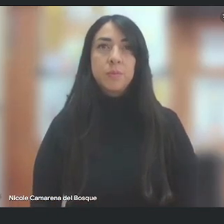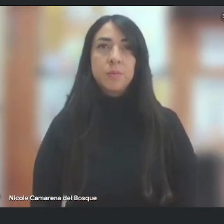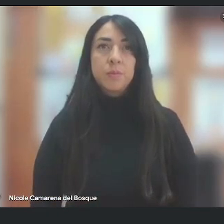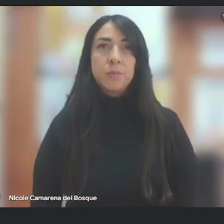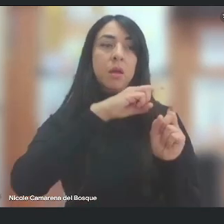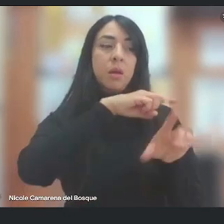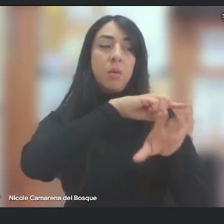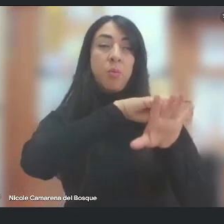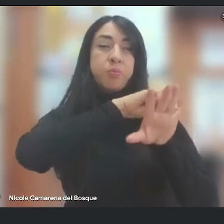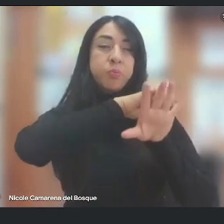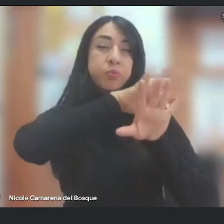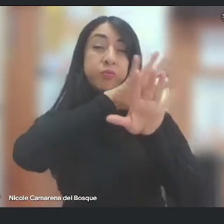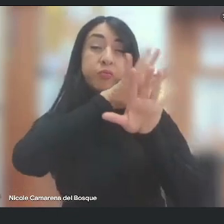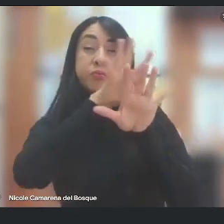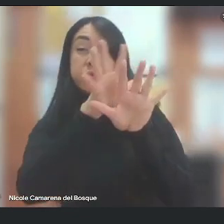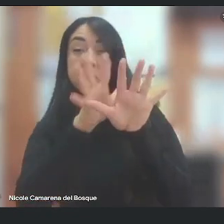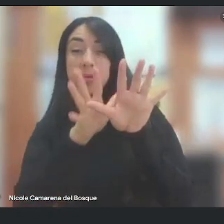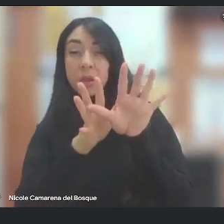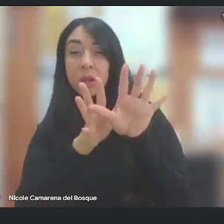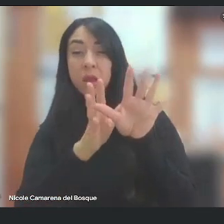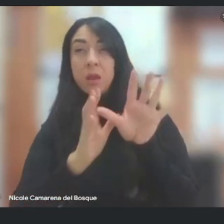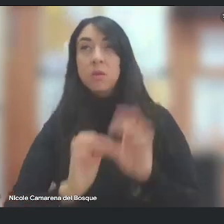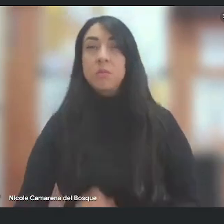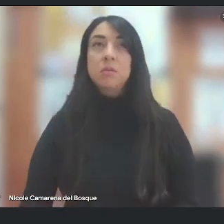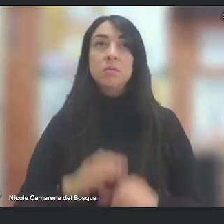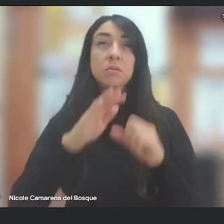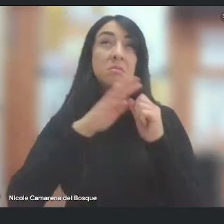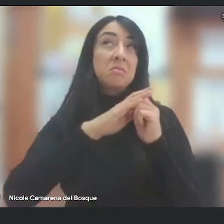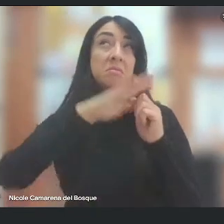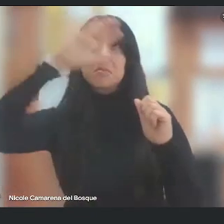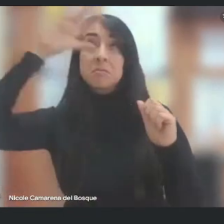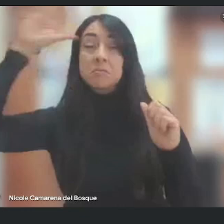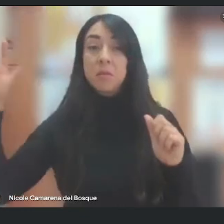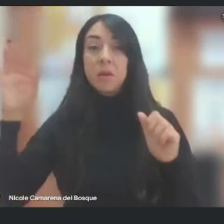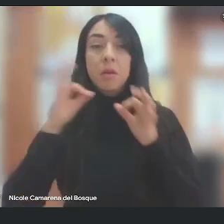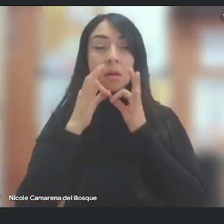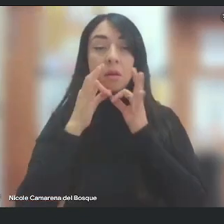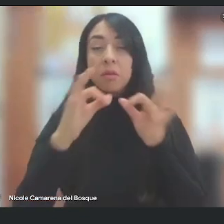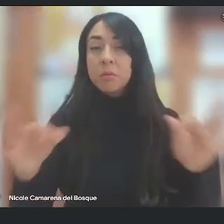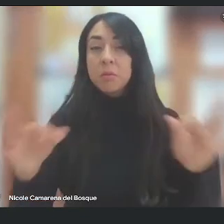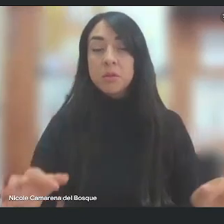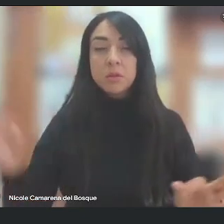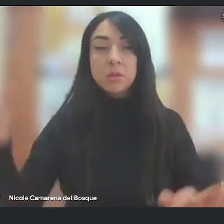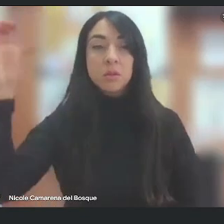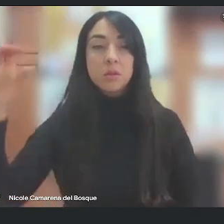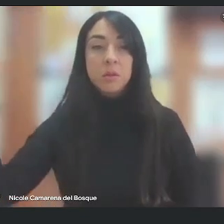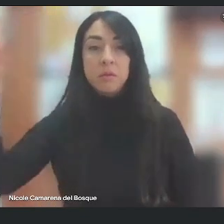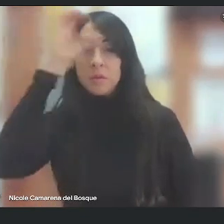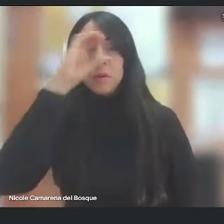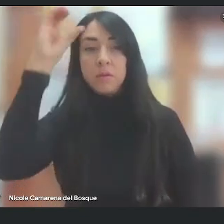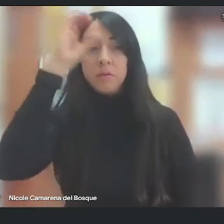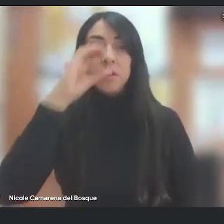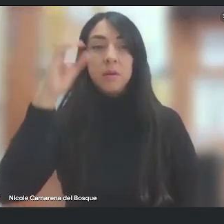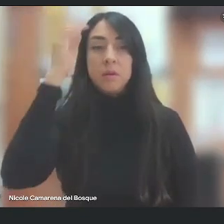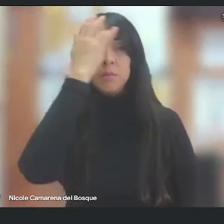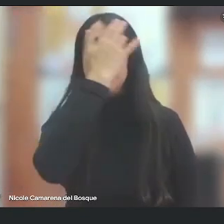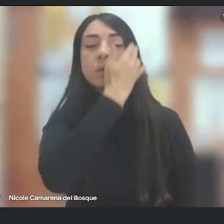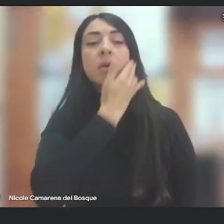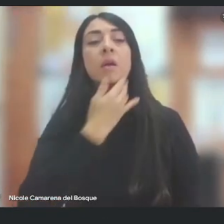educación sexual o esta información científica, y tenemos que brindarla con todas las opciones que tenemos.